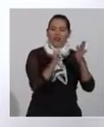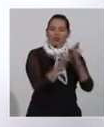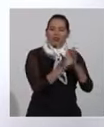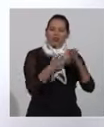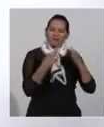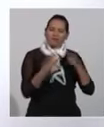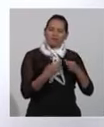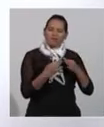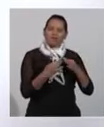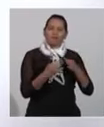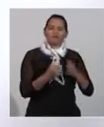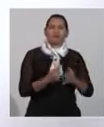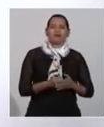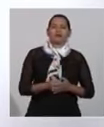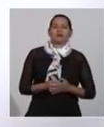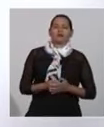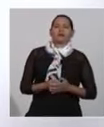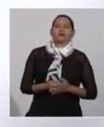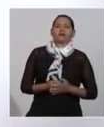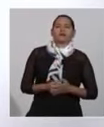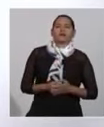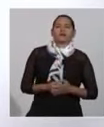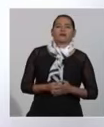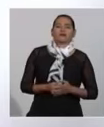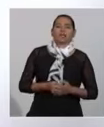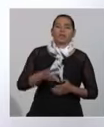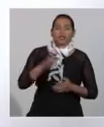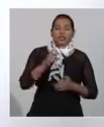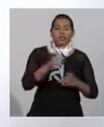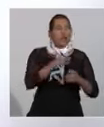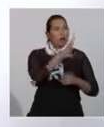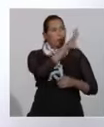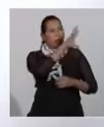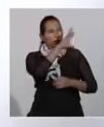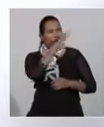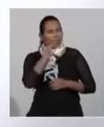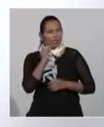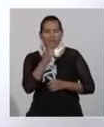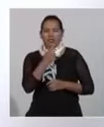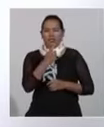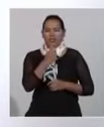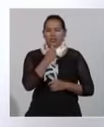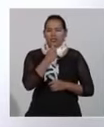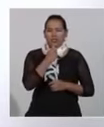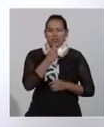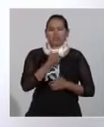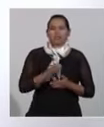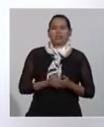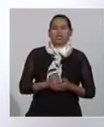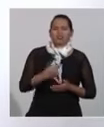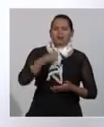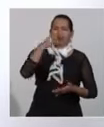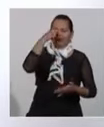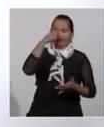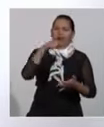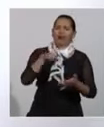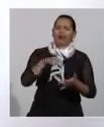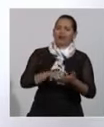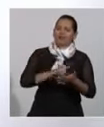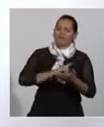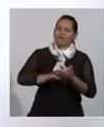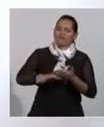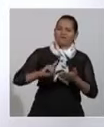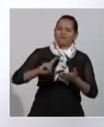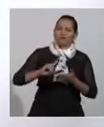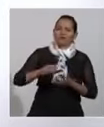Estará inspirado en el gobierno de Andrés Manuel López Obrador. Creo en el derecho, creo en la